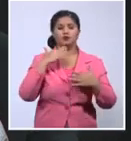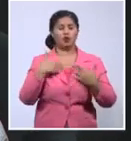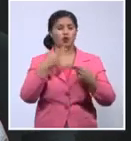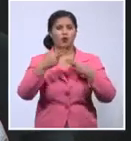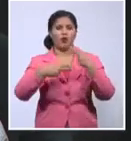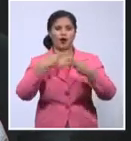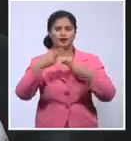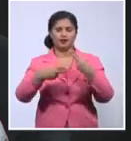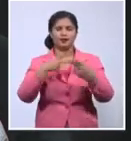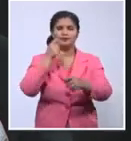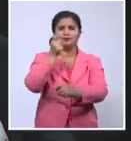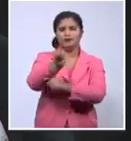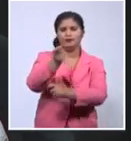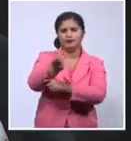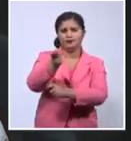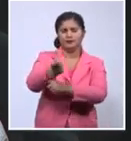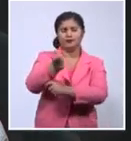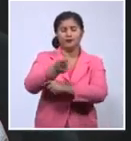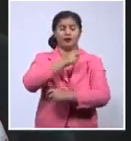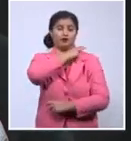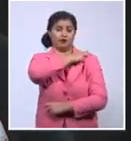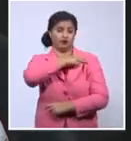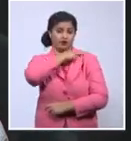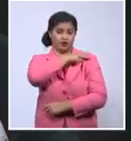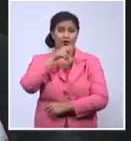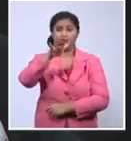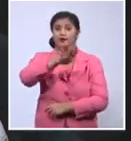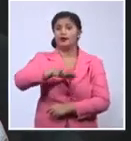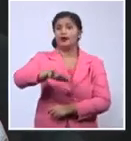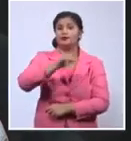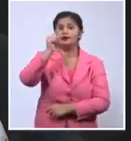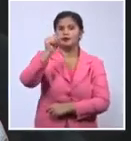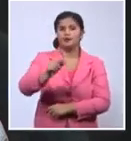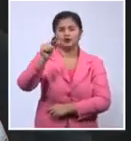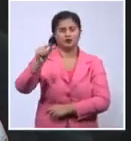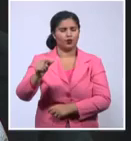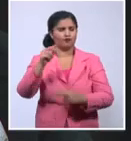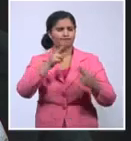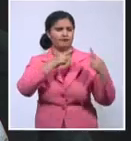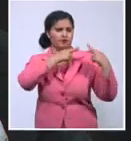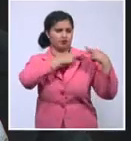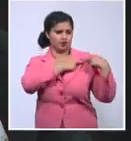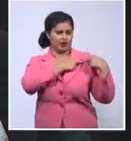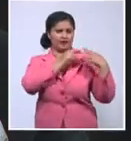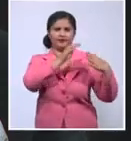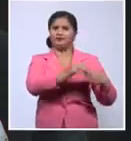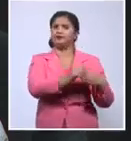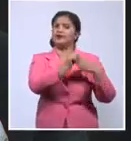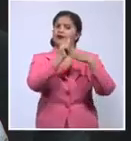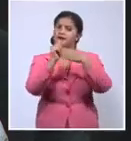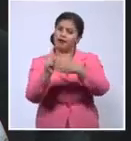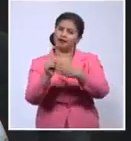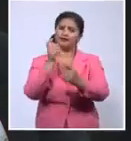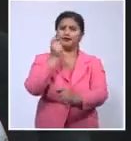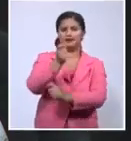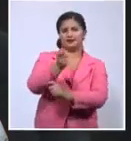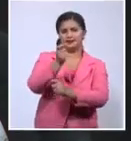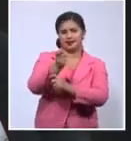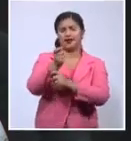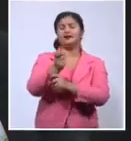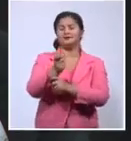los cuadros que tienen ante sí la alta responsabilidad de guiar los destinos de la patria